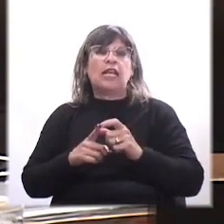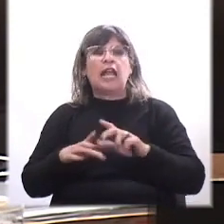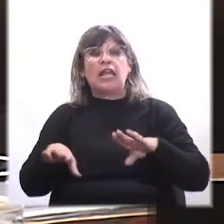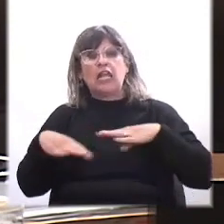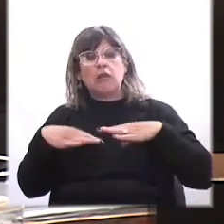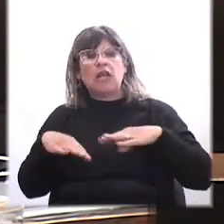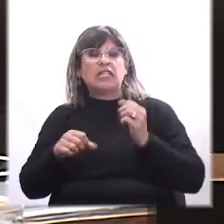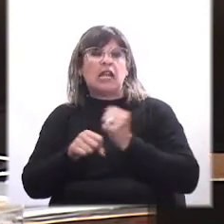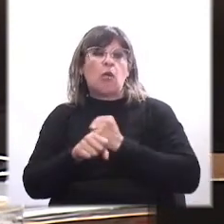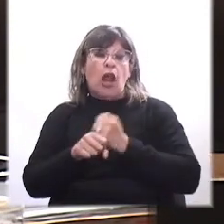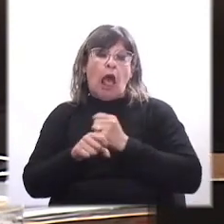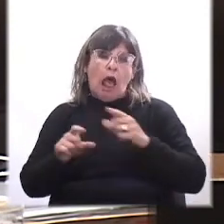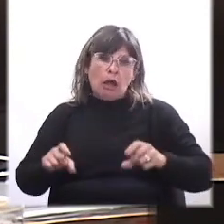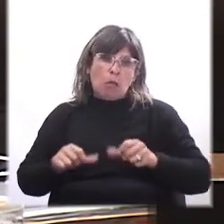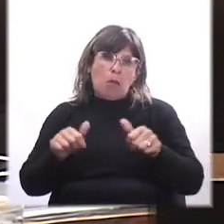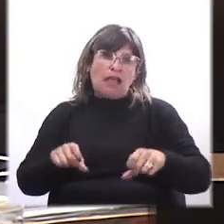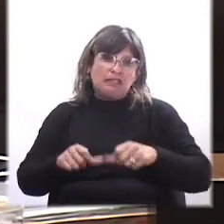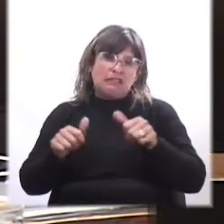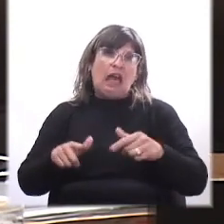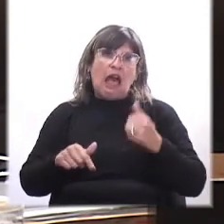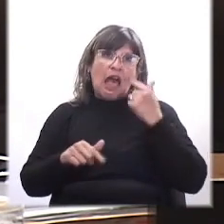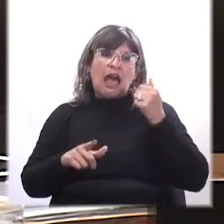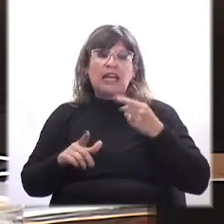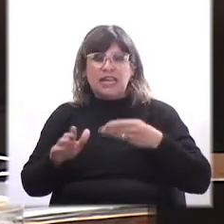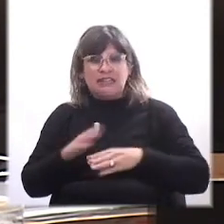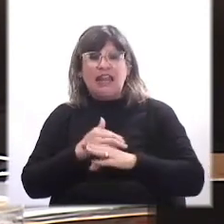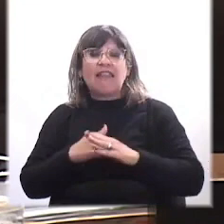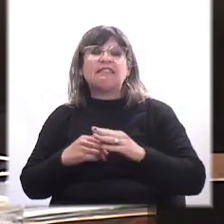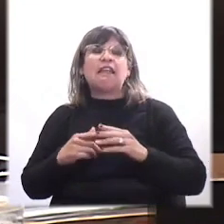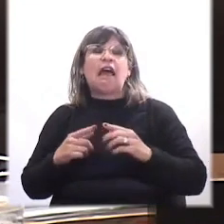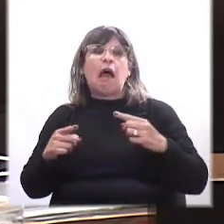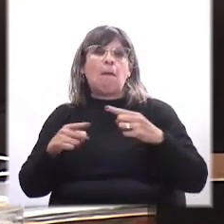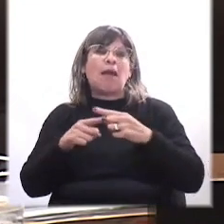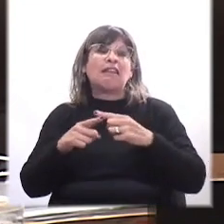laboral, masajes, entradas a partidos de fútbol.